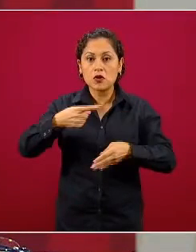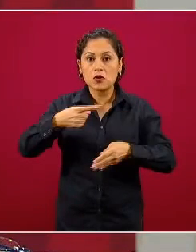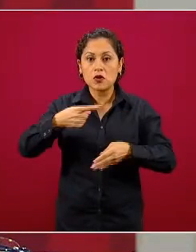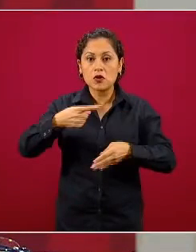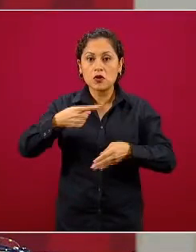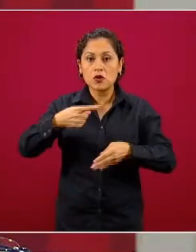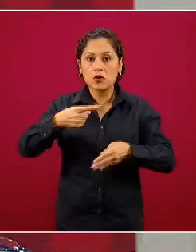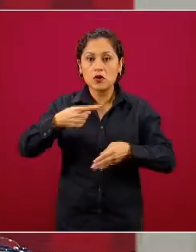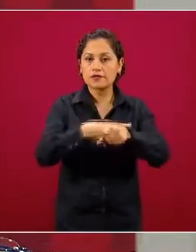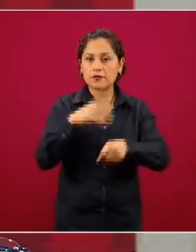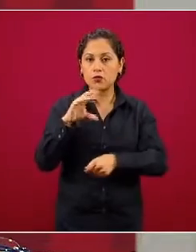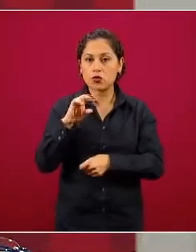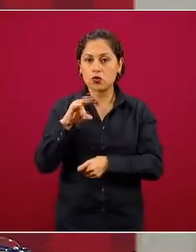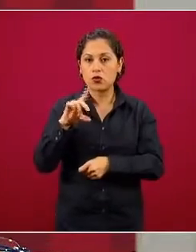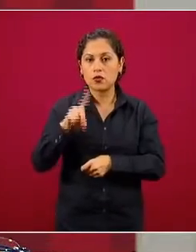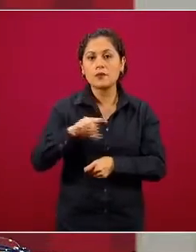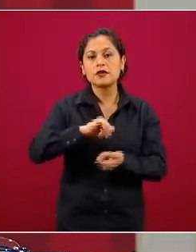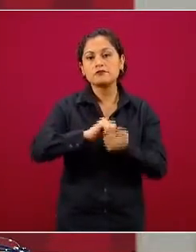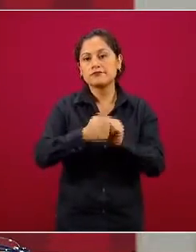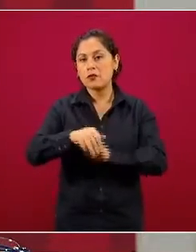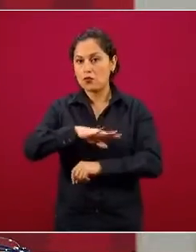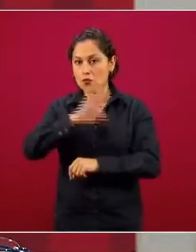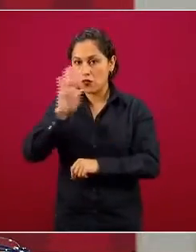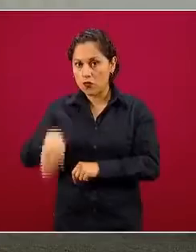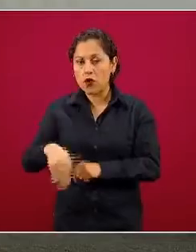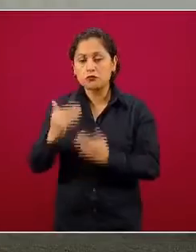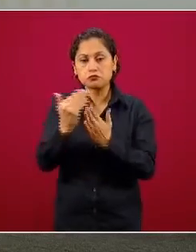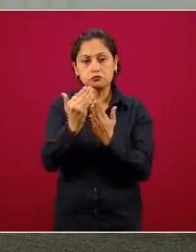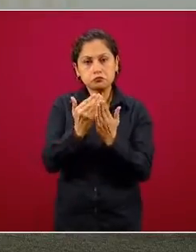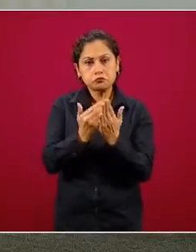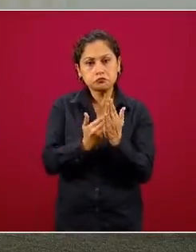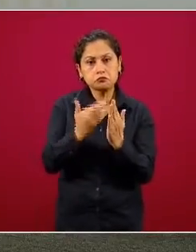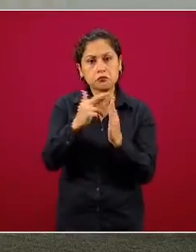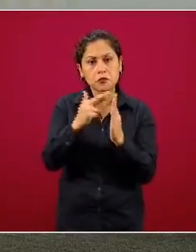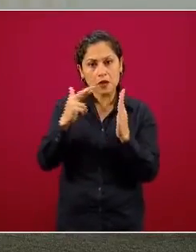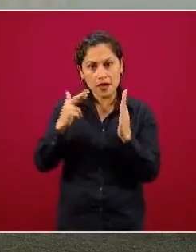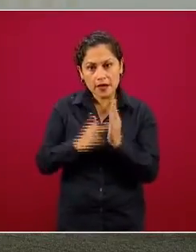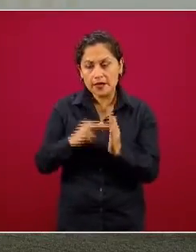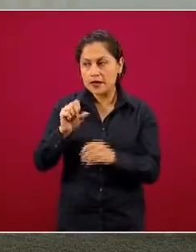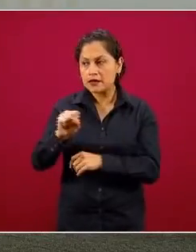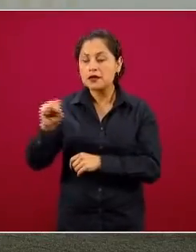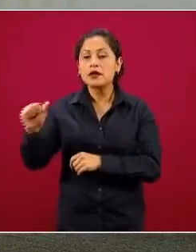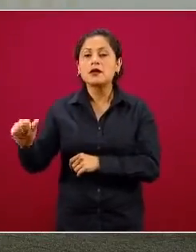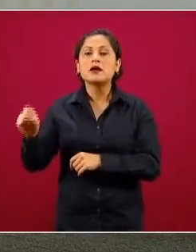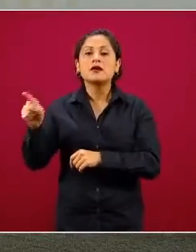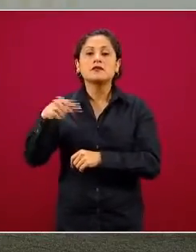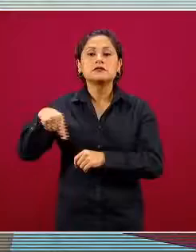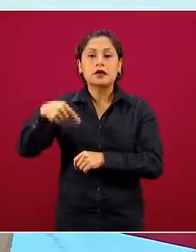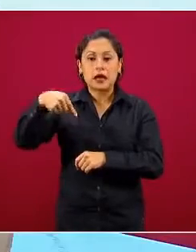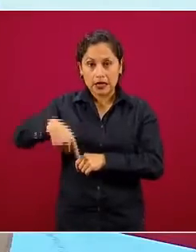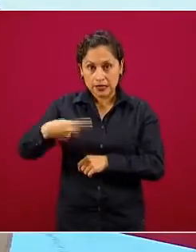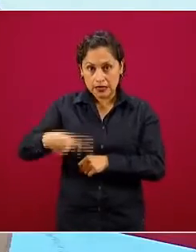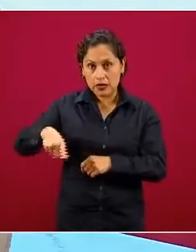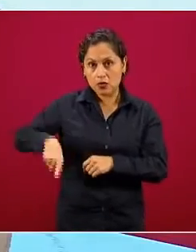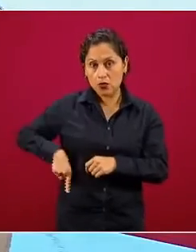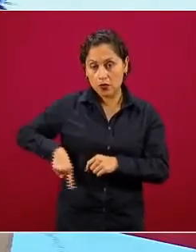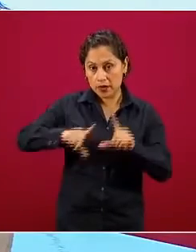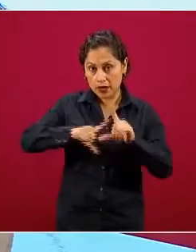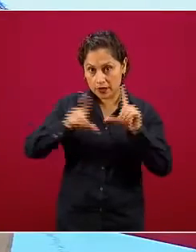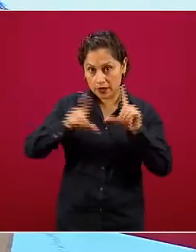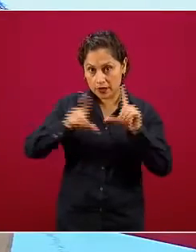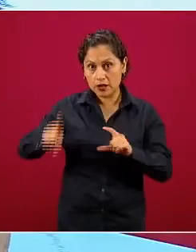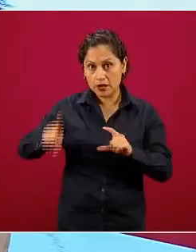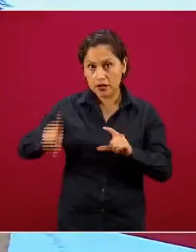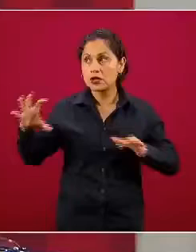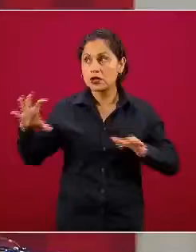están establecidas a través de una serie de lineamientos que establece la Secretaría de Salud del Gobierno de México con la Organización